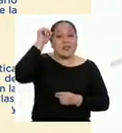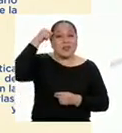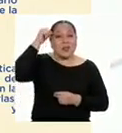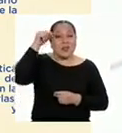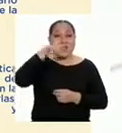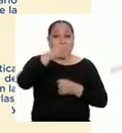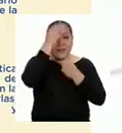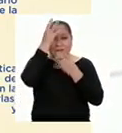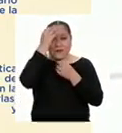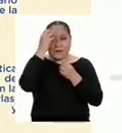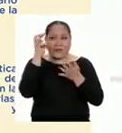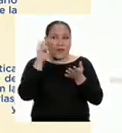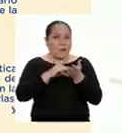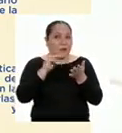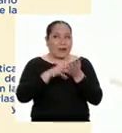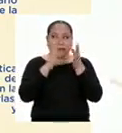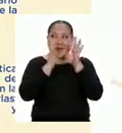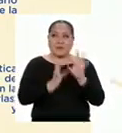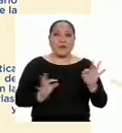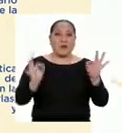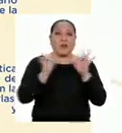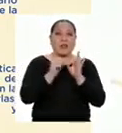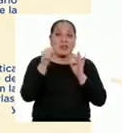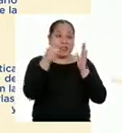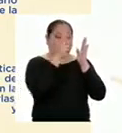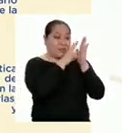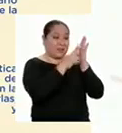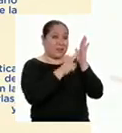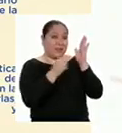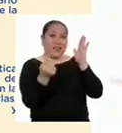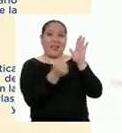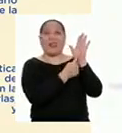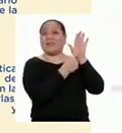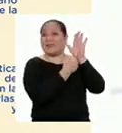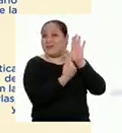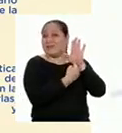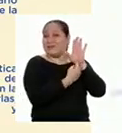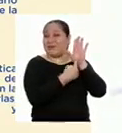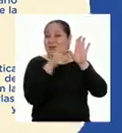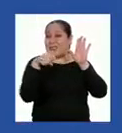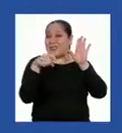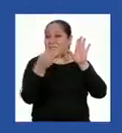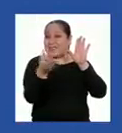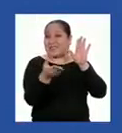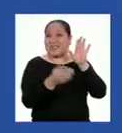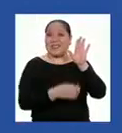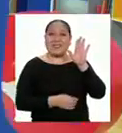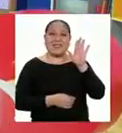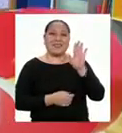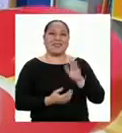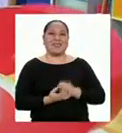la información más importante del texto leído, he ahí lo que necesitas.